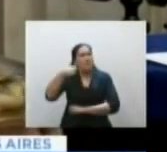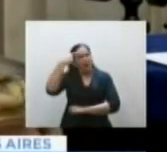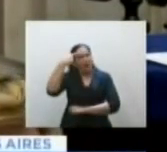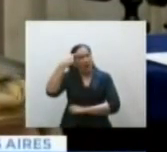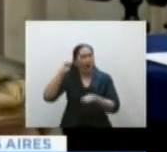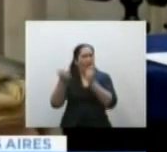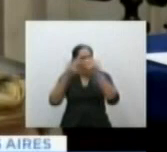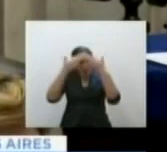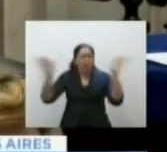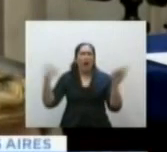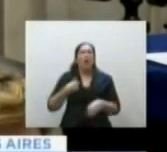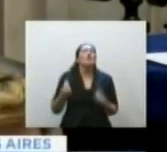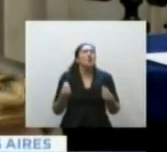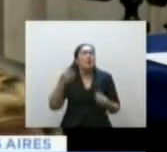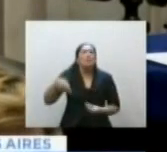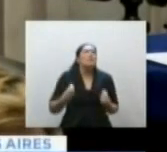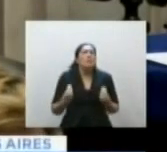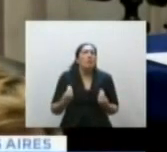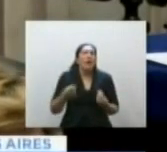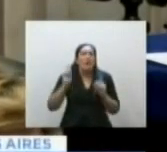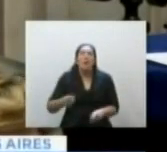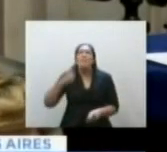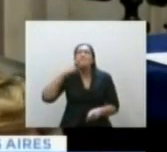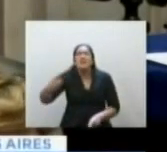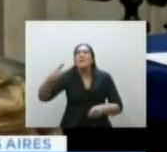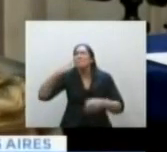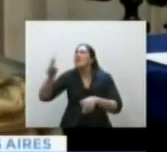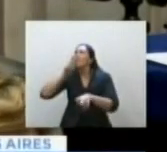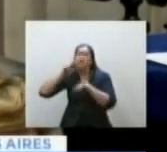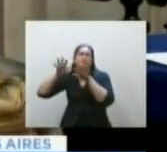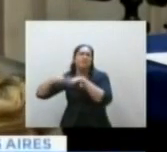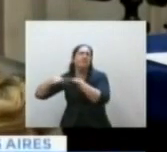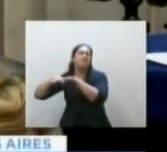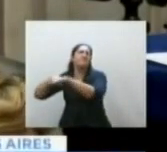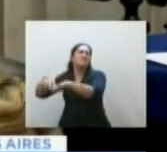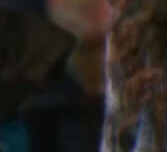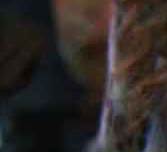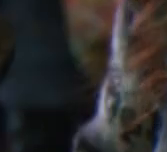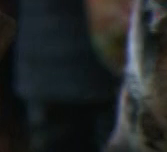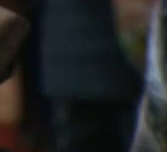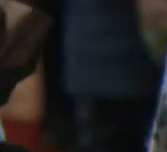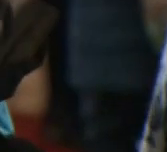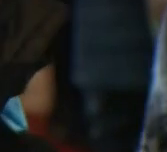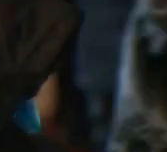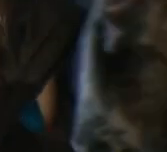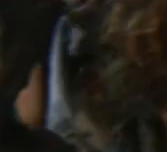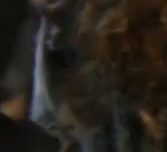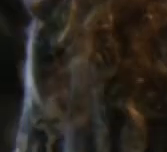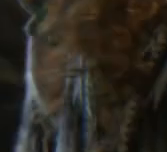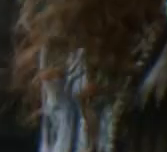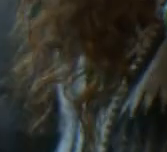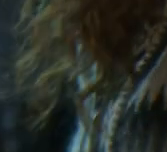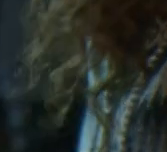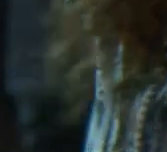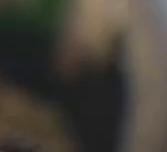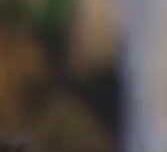estuvimos, mucha gente lo vio, obviamente, pero los que estuvimos ayer, del lado verde por lo menos, era impresionante y la